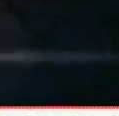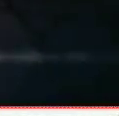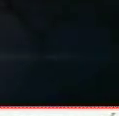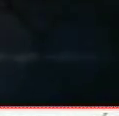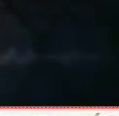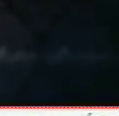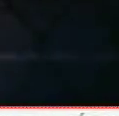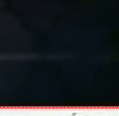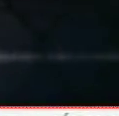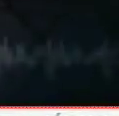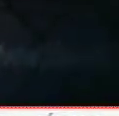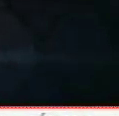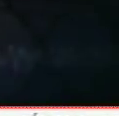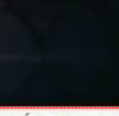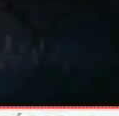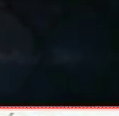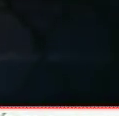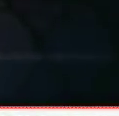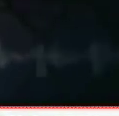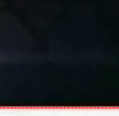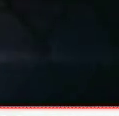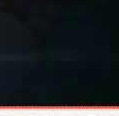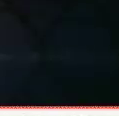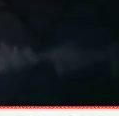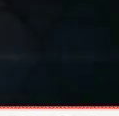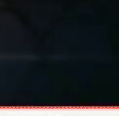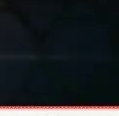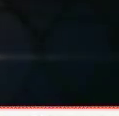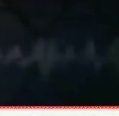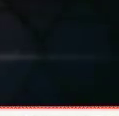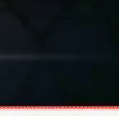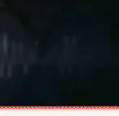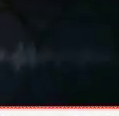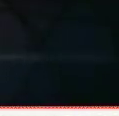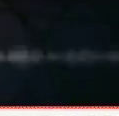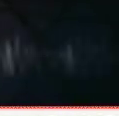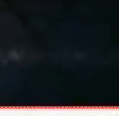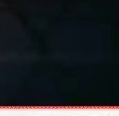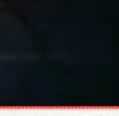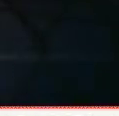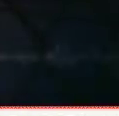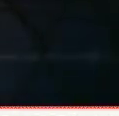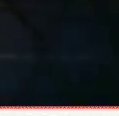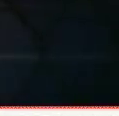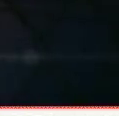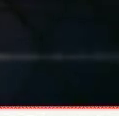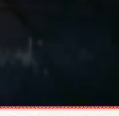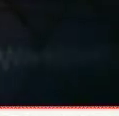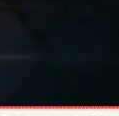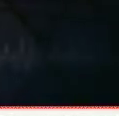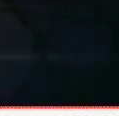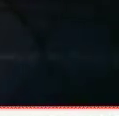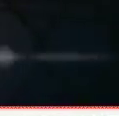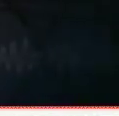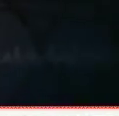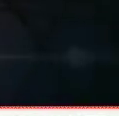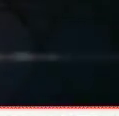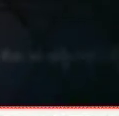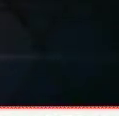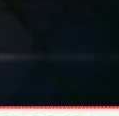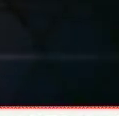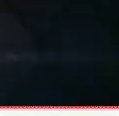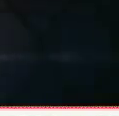mínimo que hicieron, debieron haber hecho, es haber luchado, sacarme. Si no le pone corazón a lo que